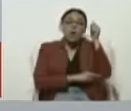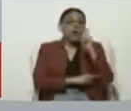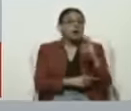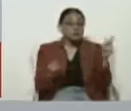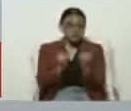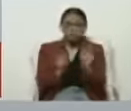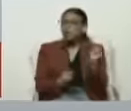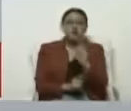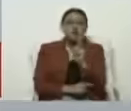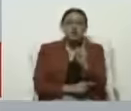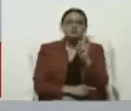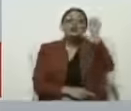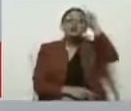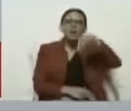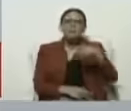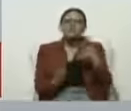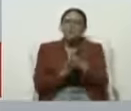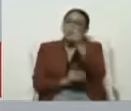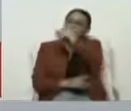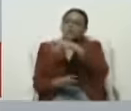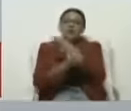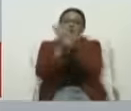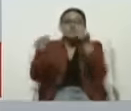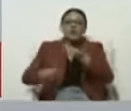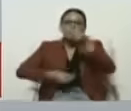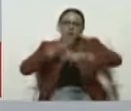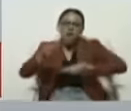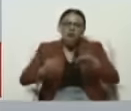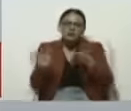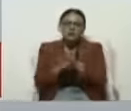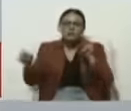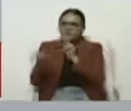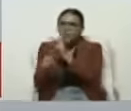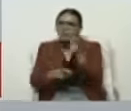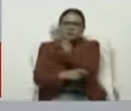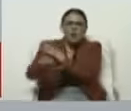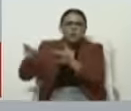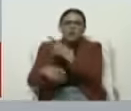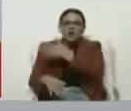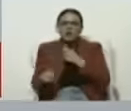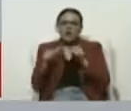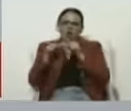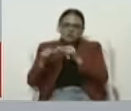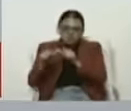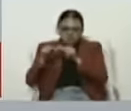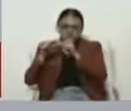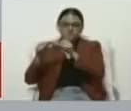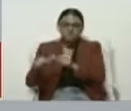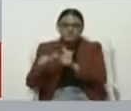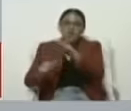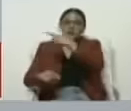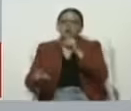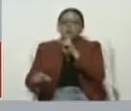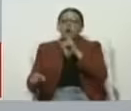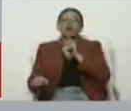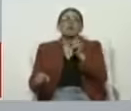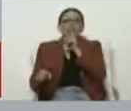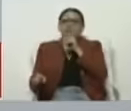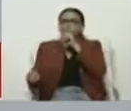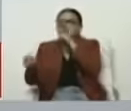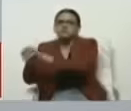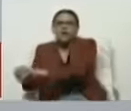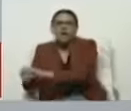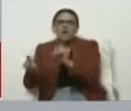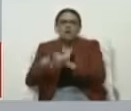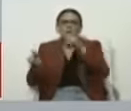es la forma con la que ellos actúan para poder mantener callados a algunos de sus